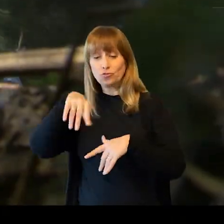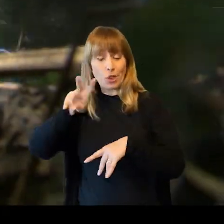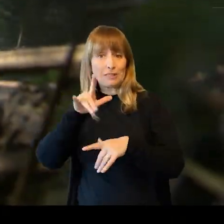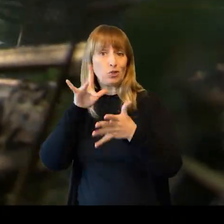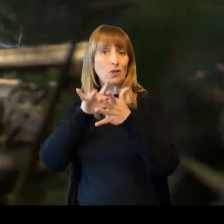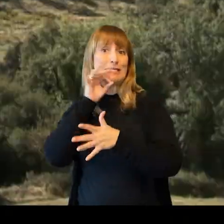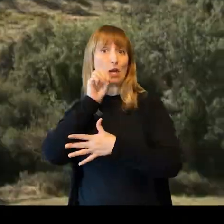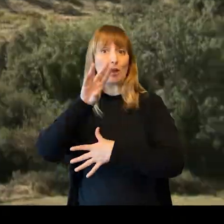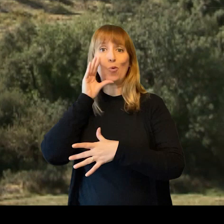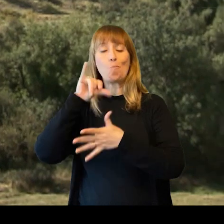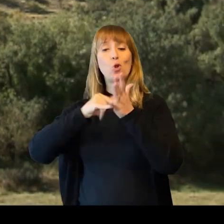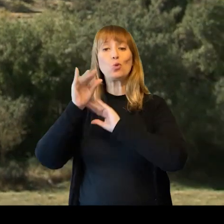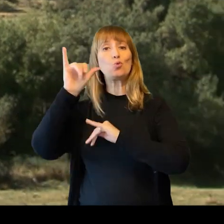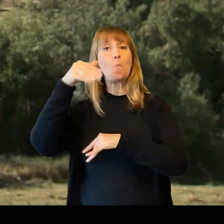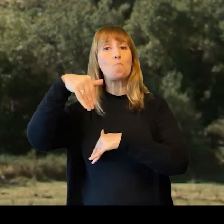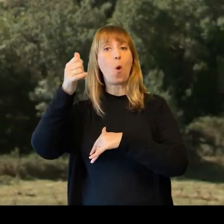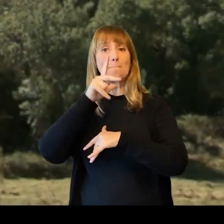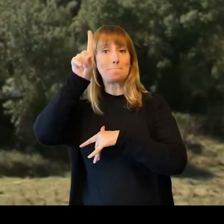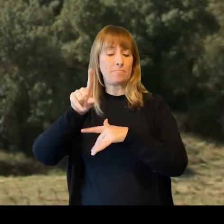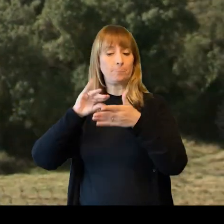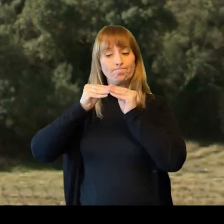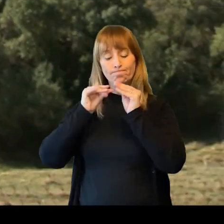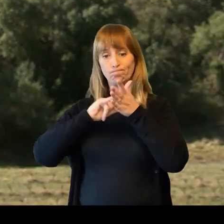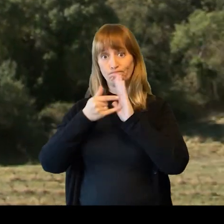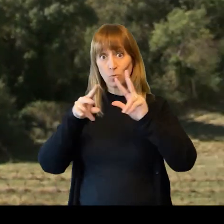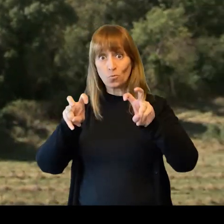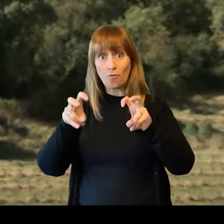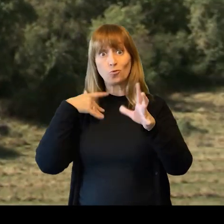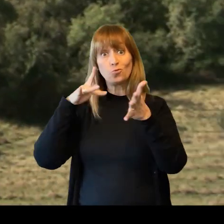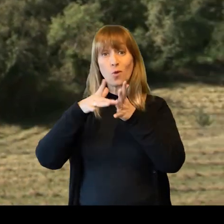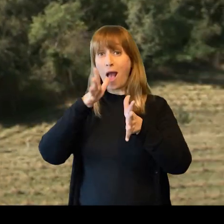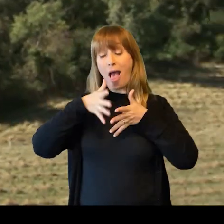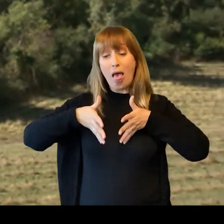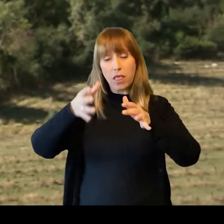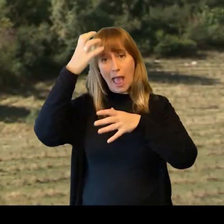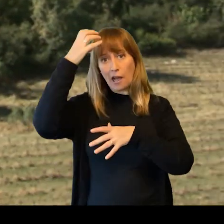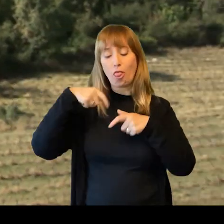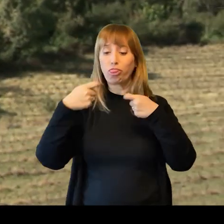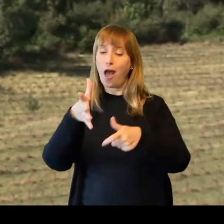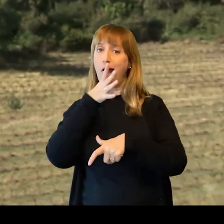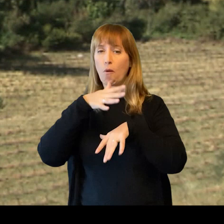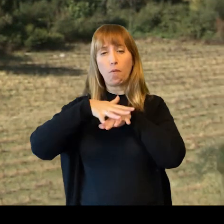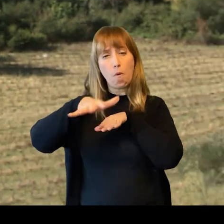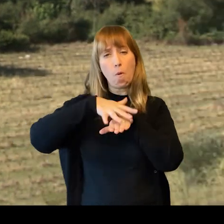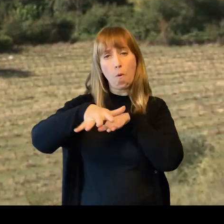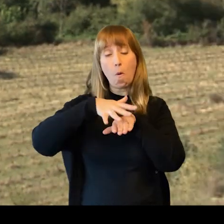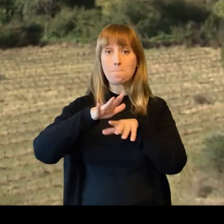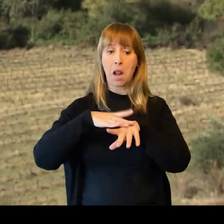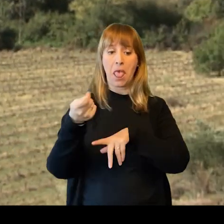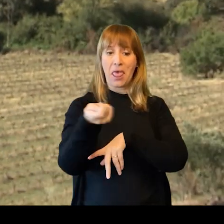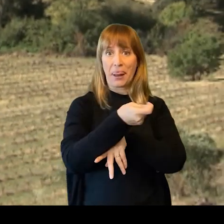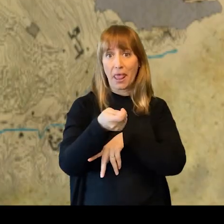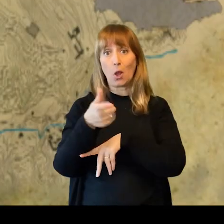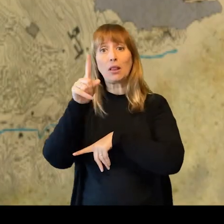nuevo proyecto de Muhammad I. La obra de la acequia real, en cambio, permitió el suministro de un caudal continuo de agua para el riego